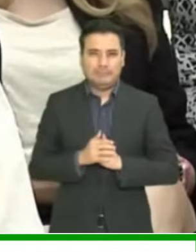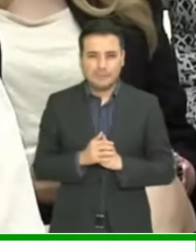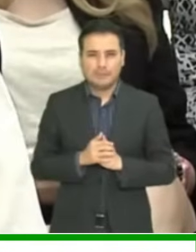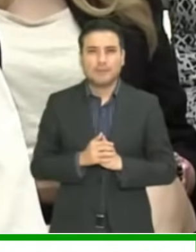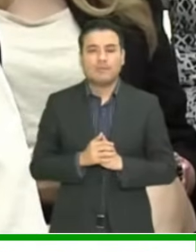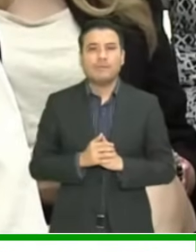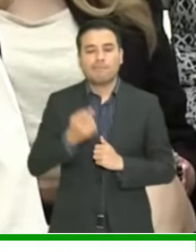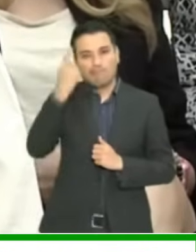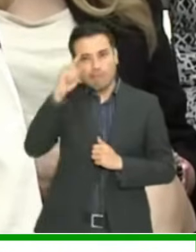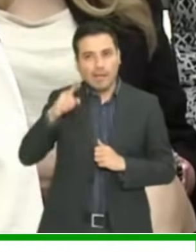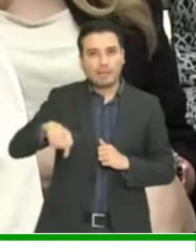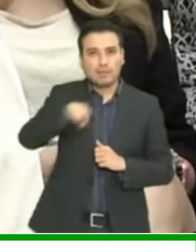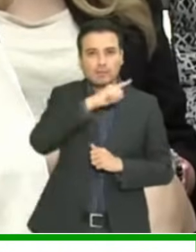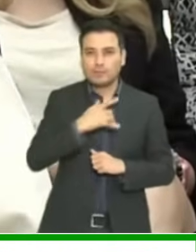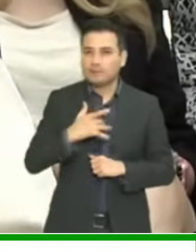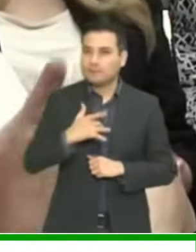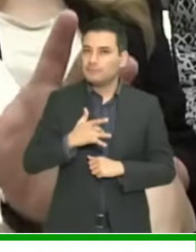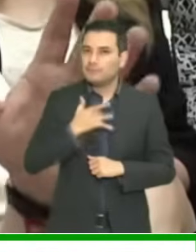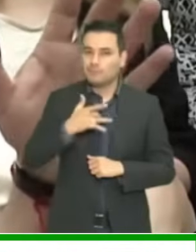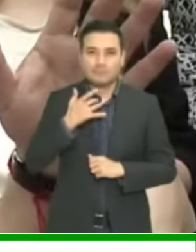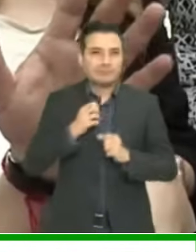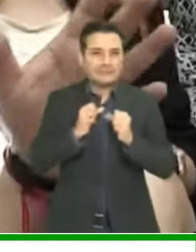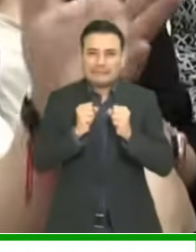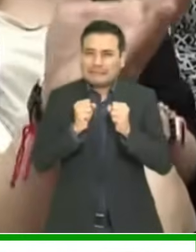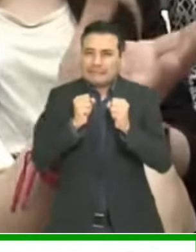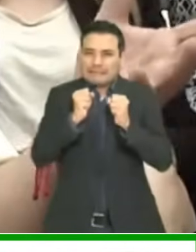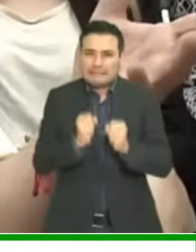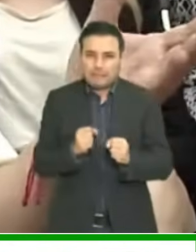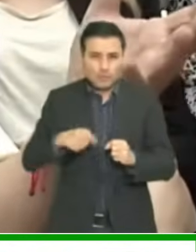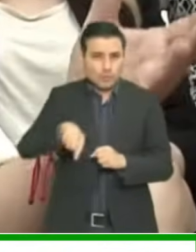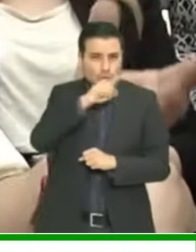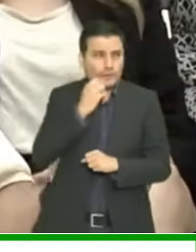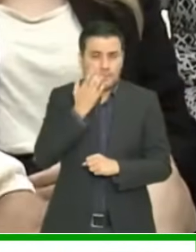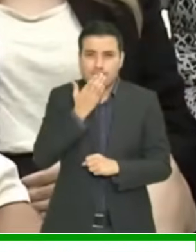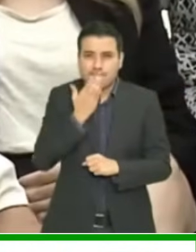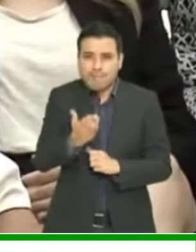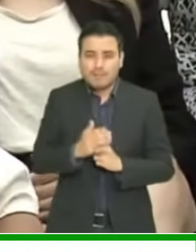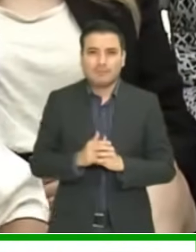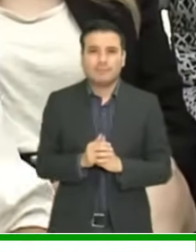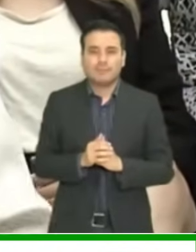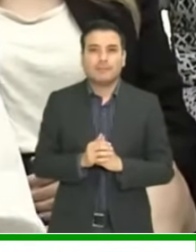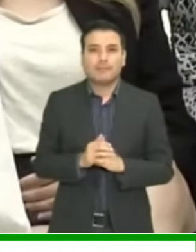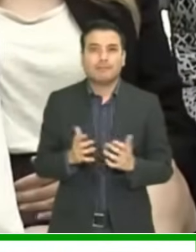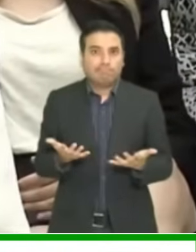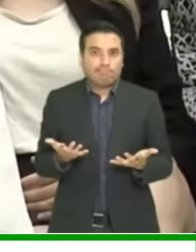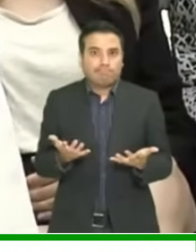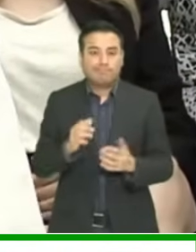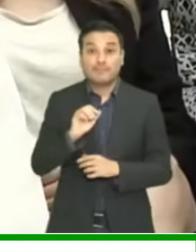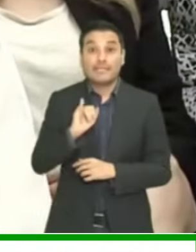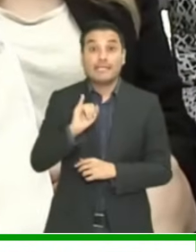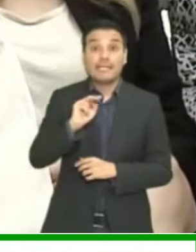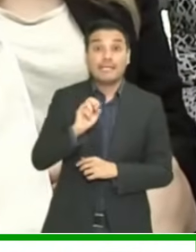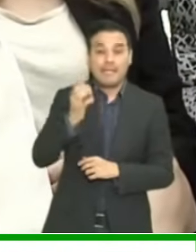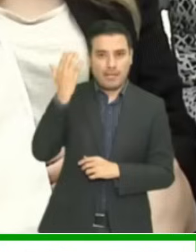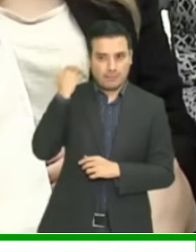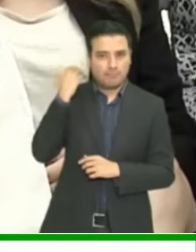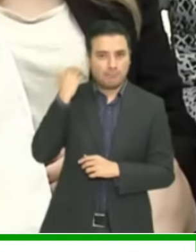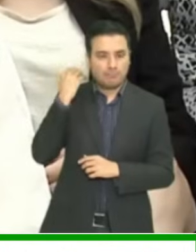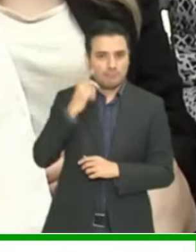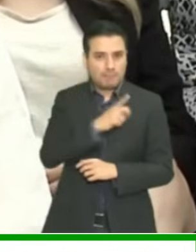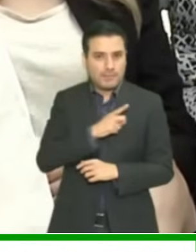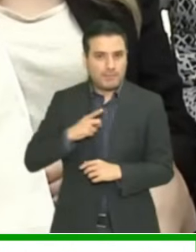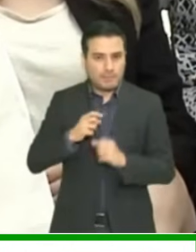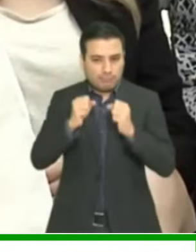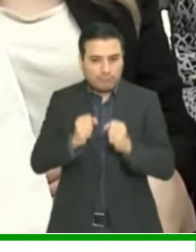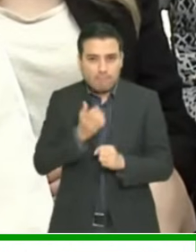la certeza. Y el sentido de lo que queremos es certeza electoral, que además es uno de los principios básicos de esta autoridad, así plasmada en la Constitución. Y los